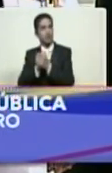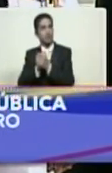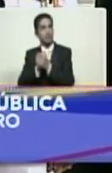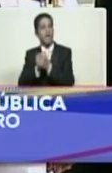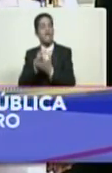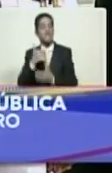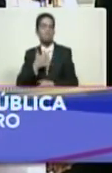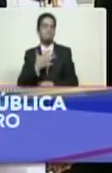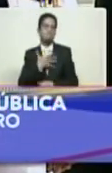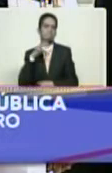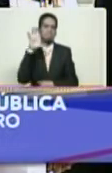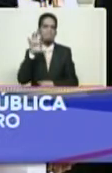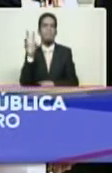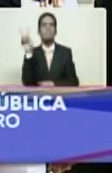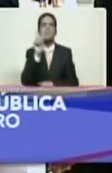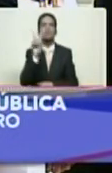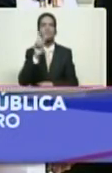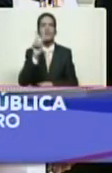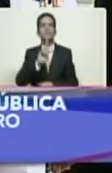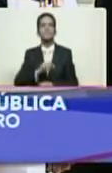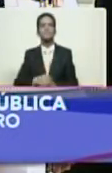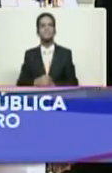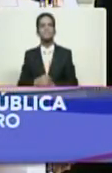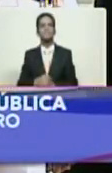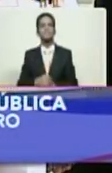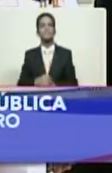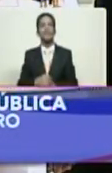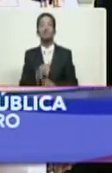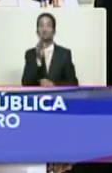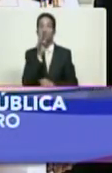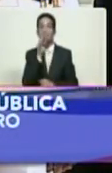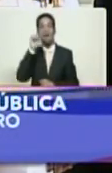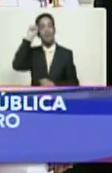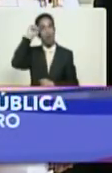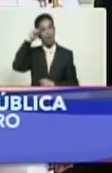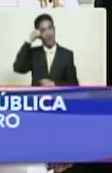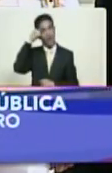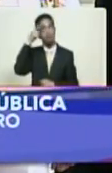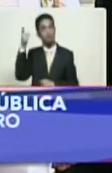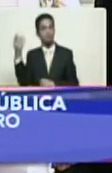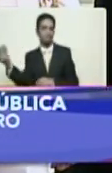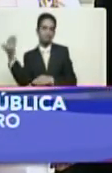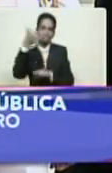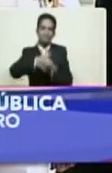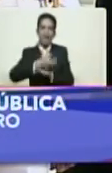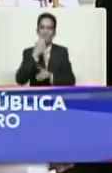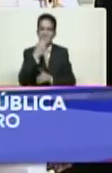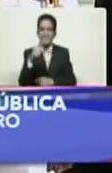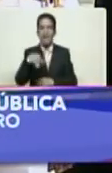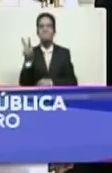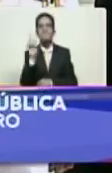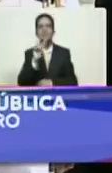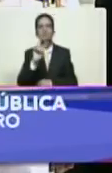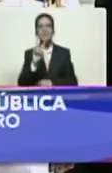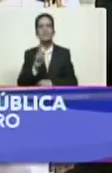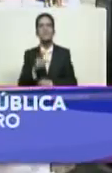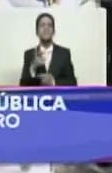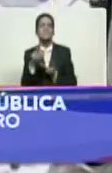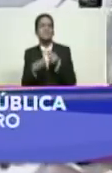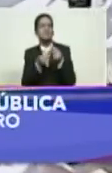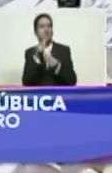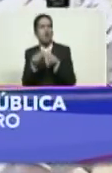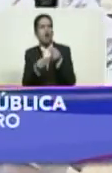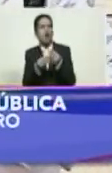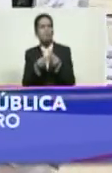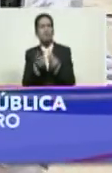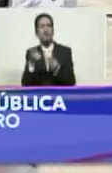nuestra patria, Venezuela. Aún recordamos la visita del presidente Xi Jinping y cómo se ha desarrollado en medio